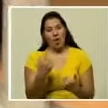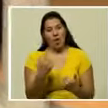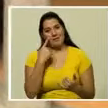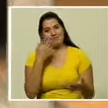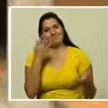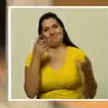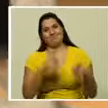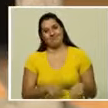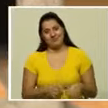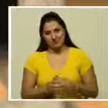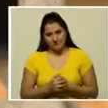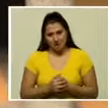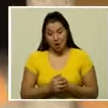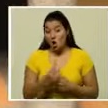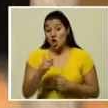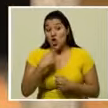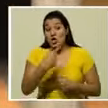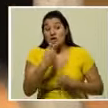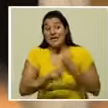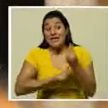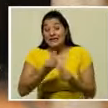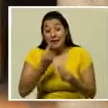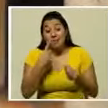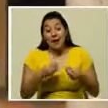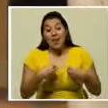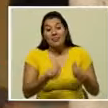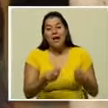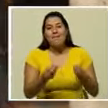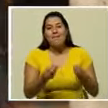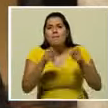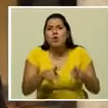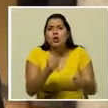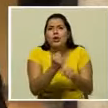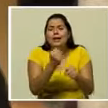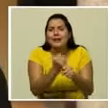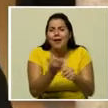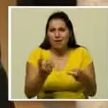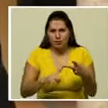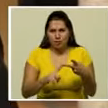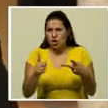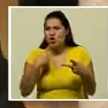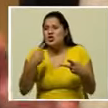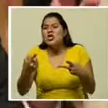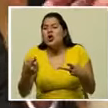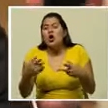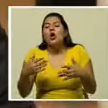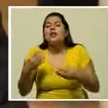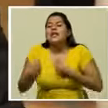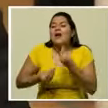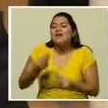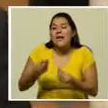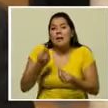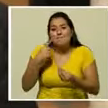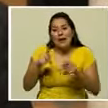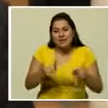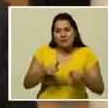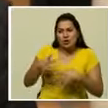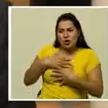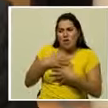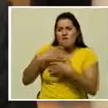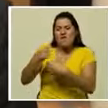empleo, no dijo cómo le va a dar tranquilidad y confianza al sector productivo. El sector público depende del